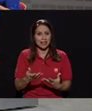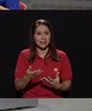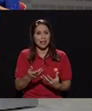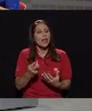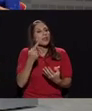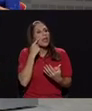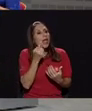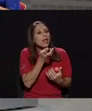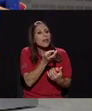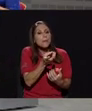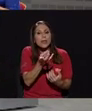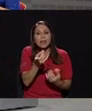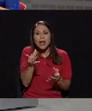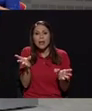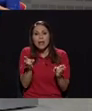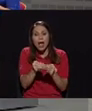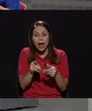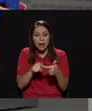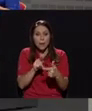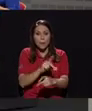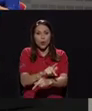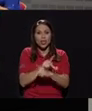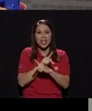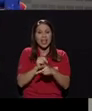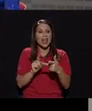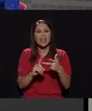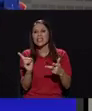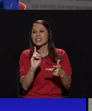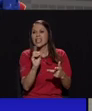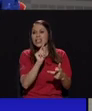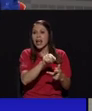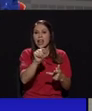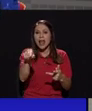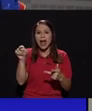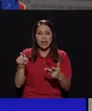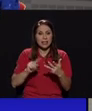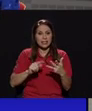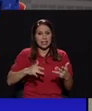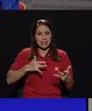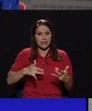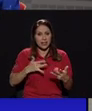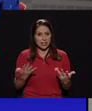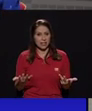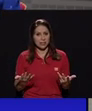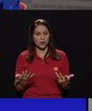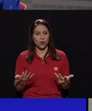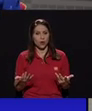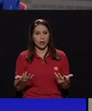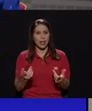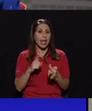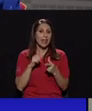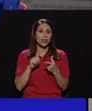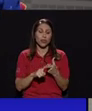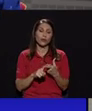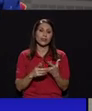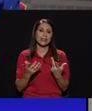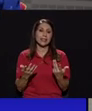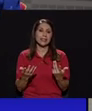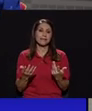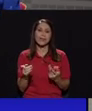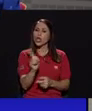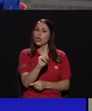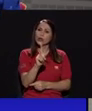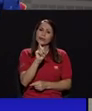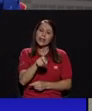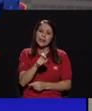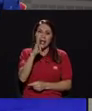de inventariar, de proteger, de señalar, de sensibilización. Y entonces, en vez de